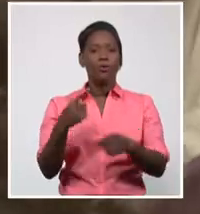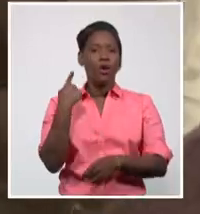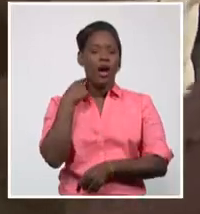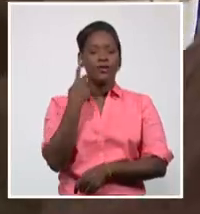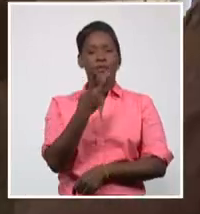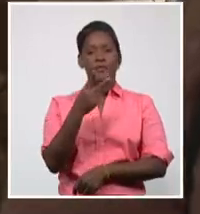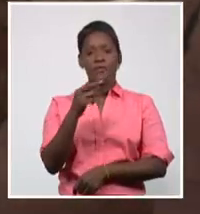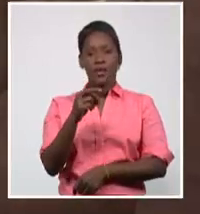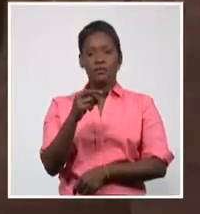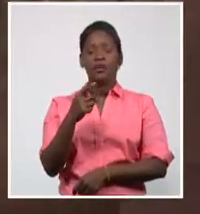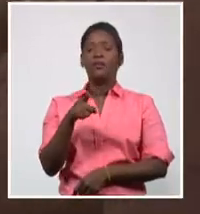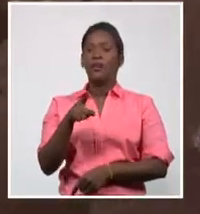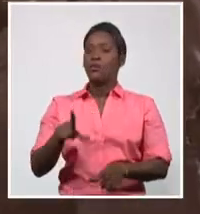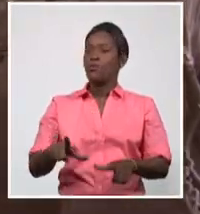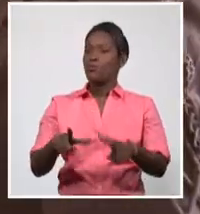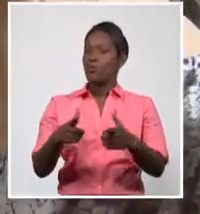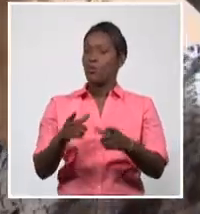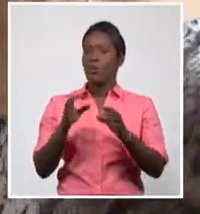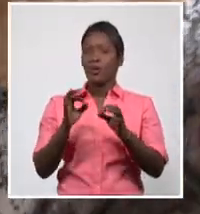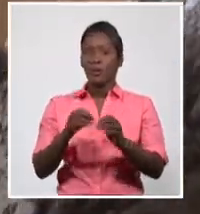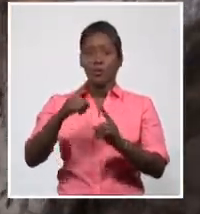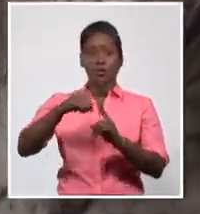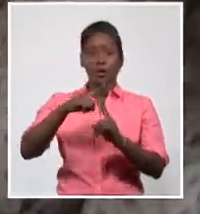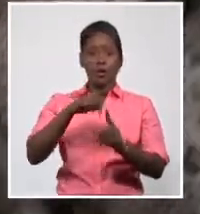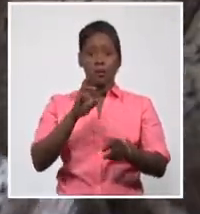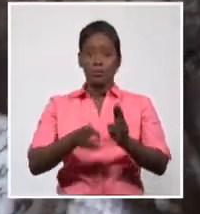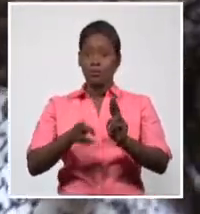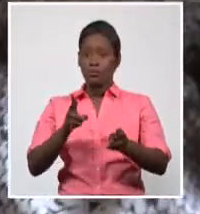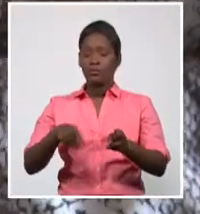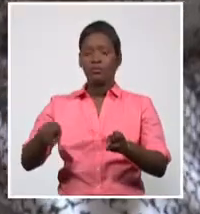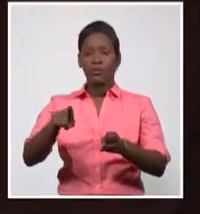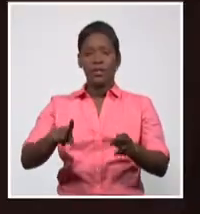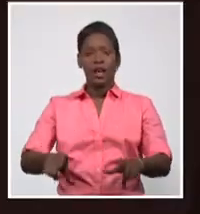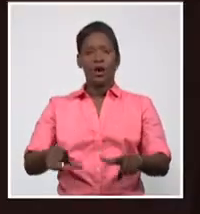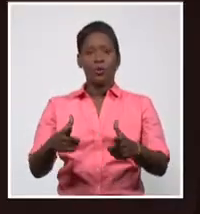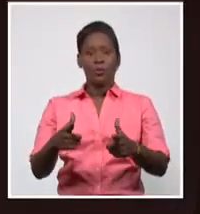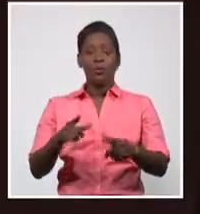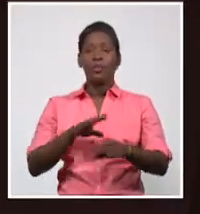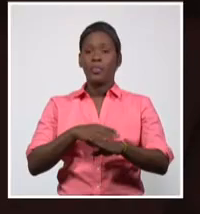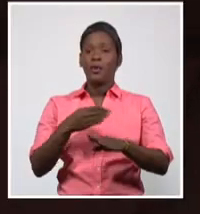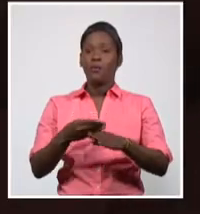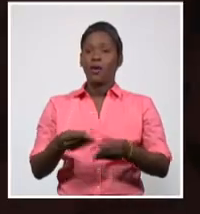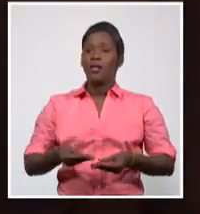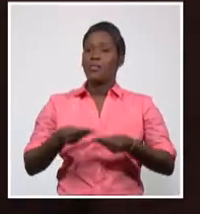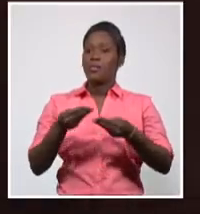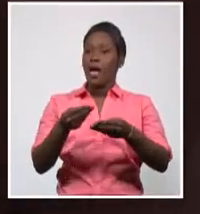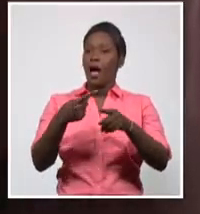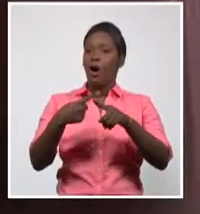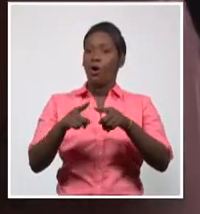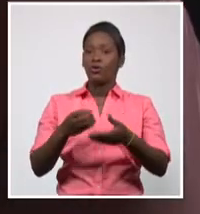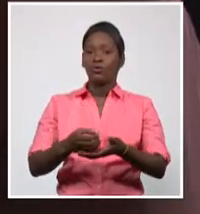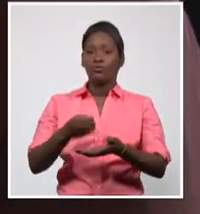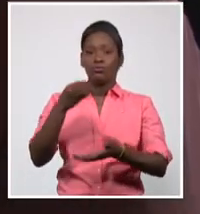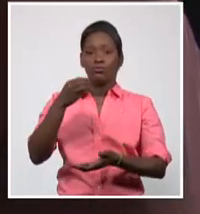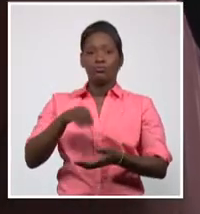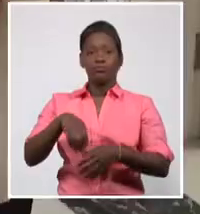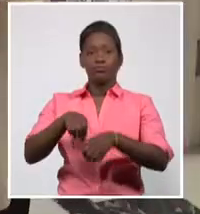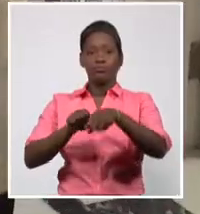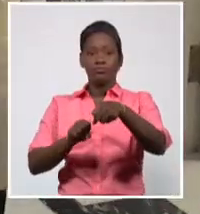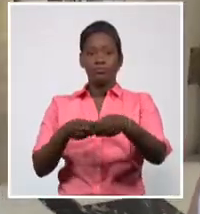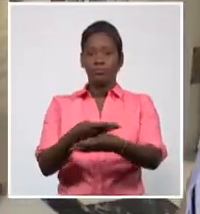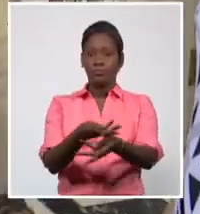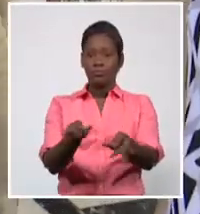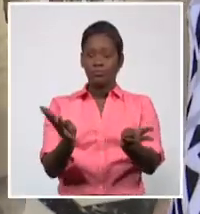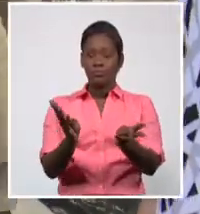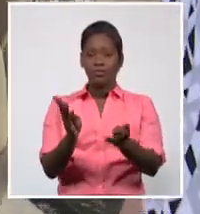le han asignado. También se entregó el sello conmemorativo aniversario 60 de la FMC a más de 40 mujeres y hombres